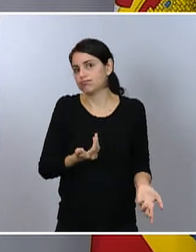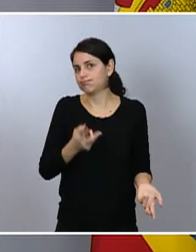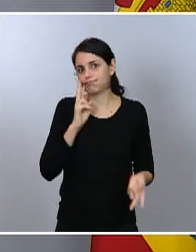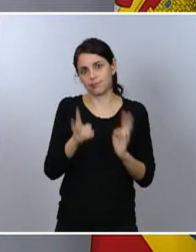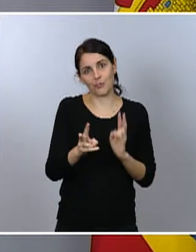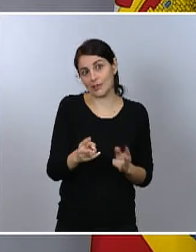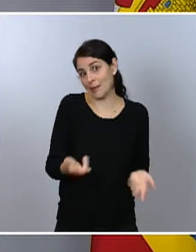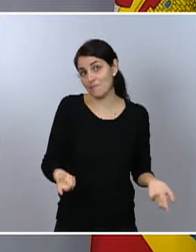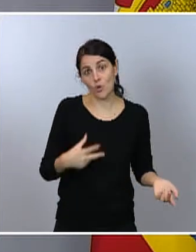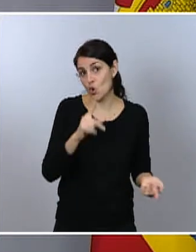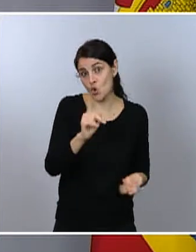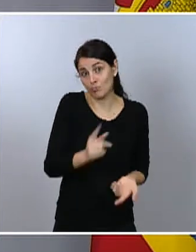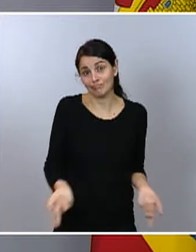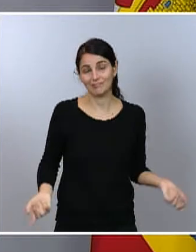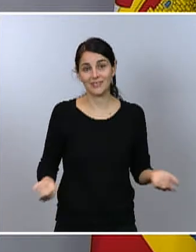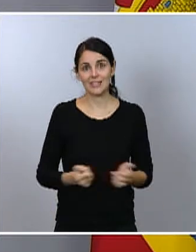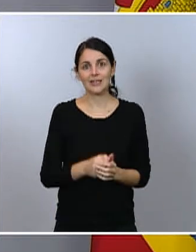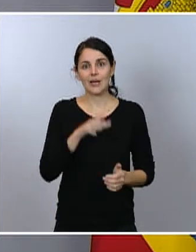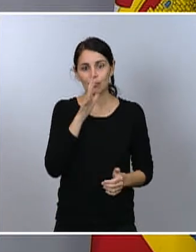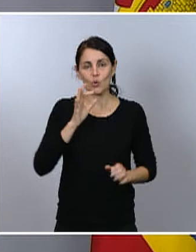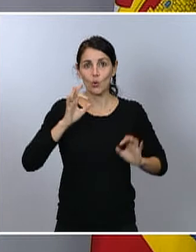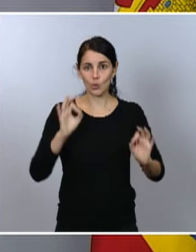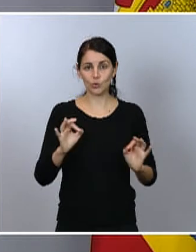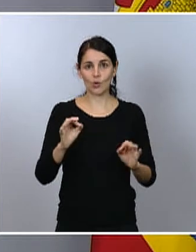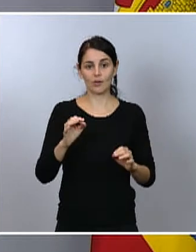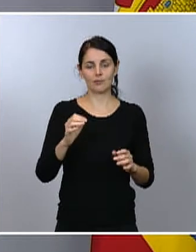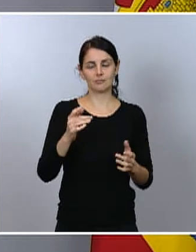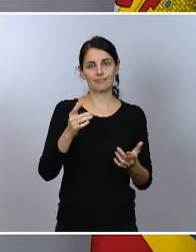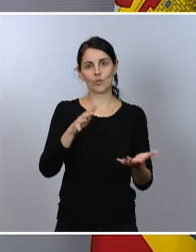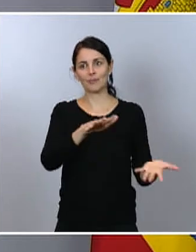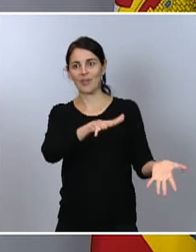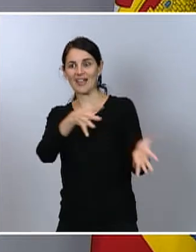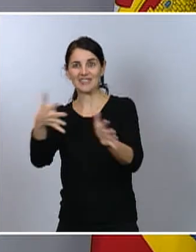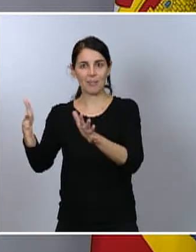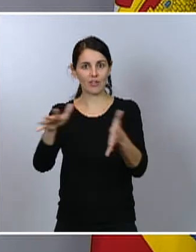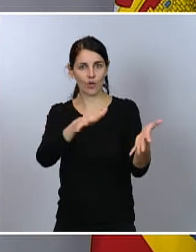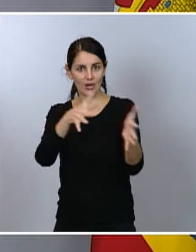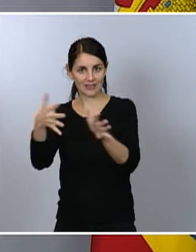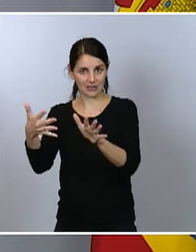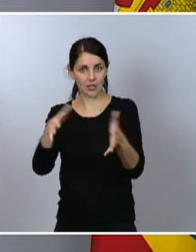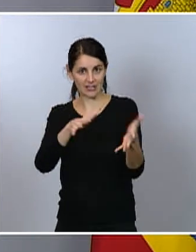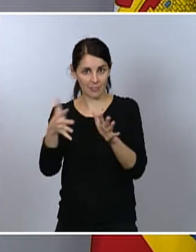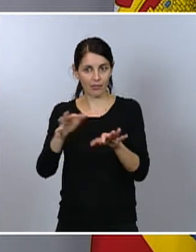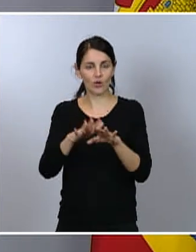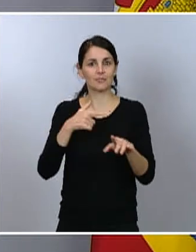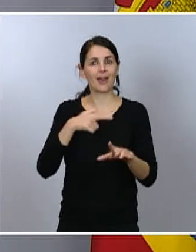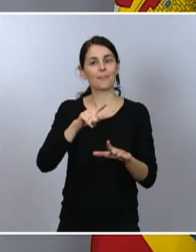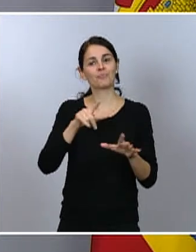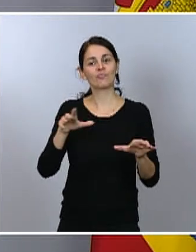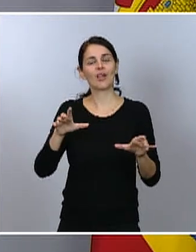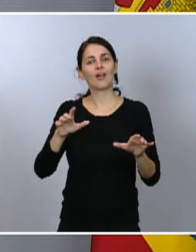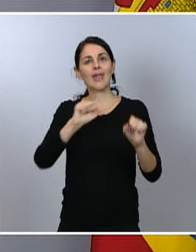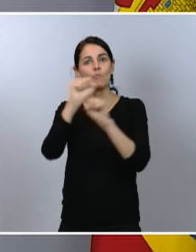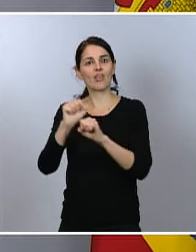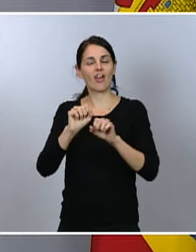esas cifras incluso están por debajo de las estimaciones más bajas que se han hecho para alcanzar la inmunidad de rebaño, que estarían en